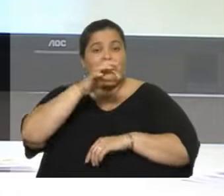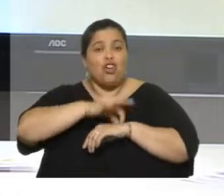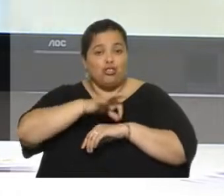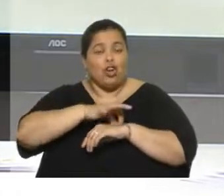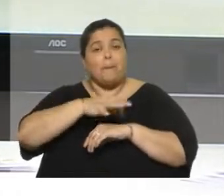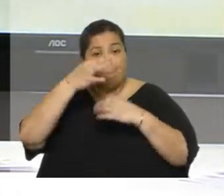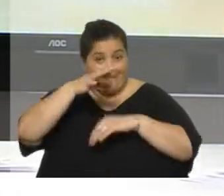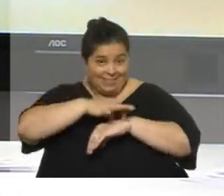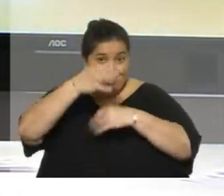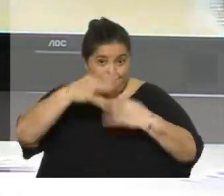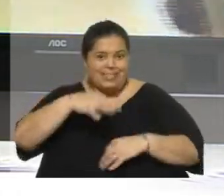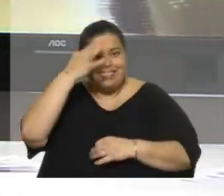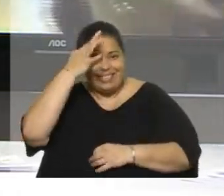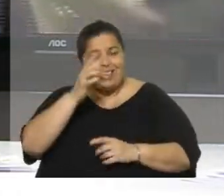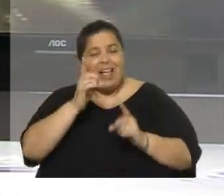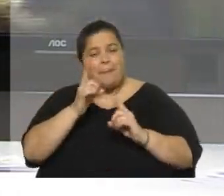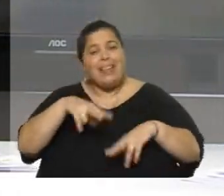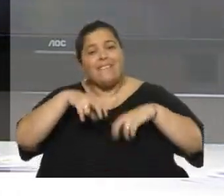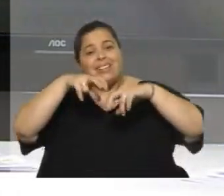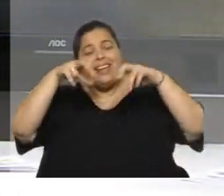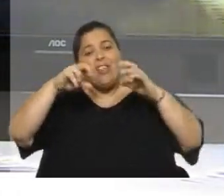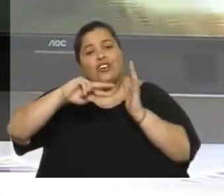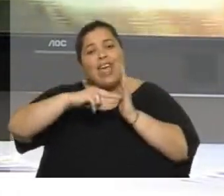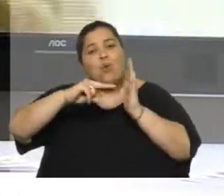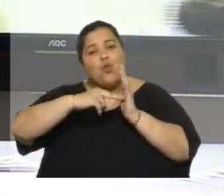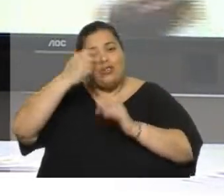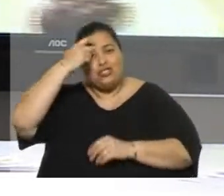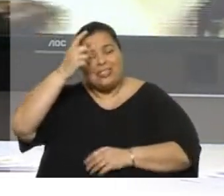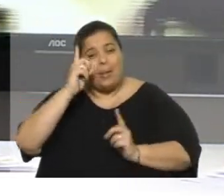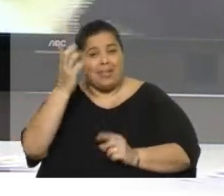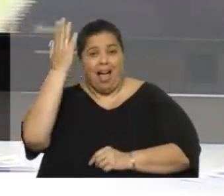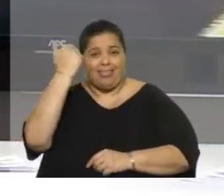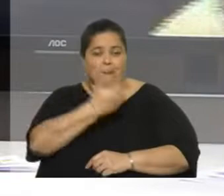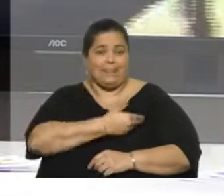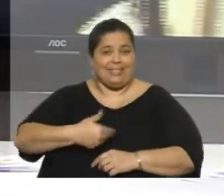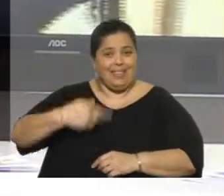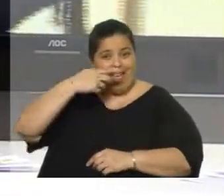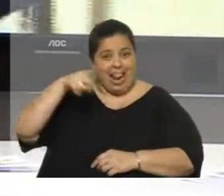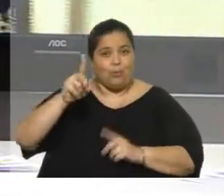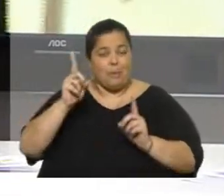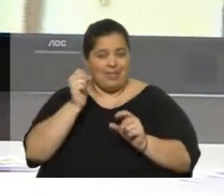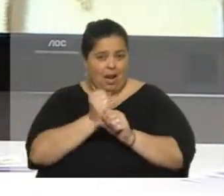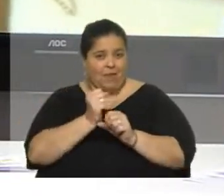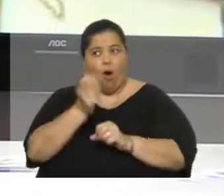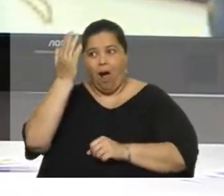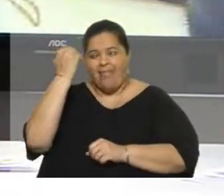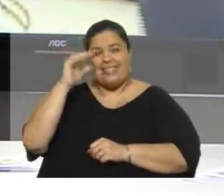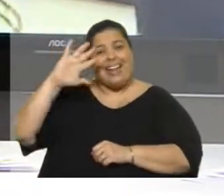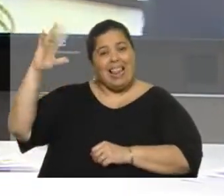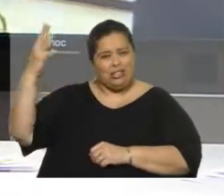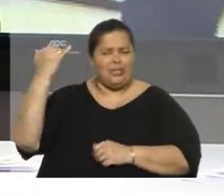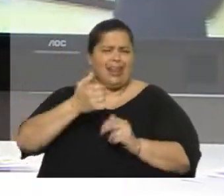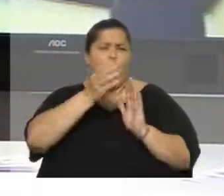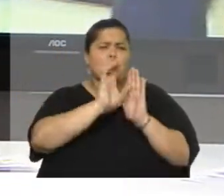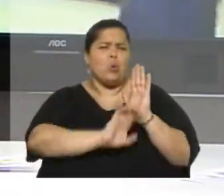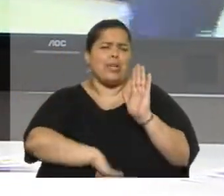Ciencias, investigador en Neurociencias, fue presidente del LATU, ha trabajado en el exterior, tiene un currículum mucho más amplio,